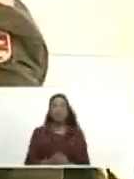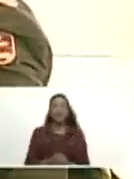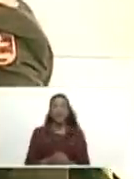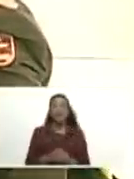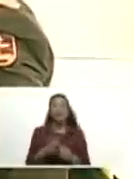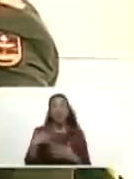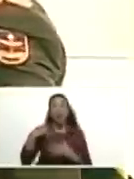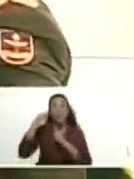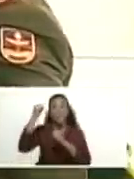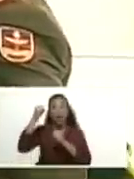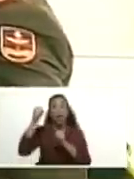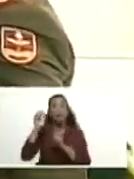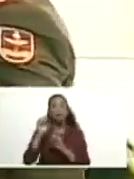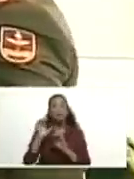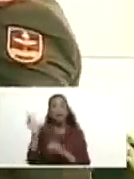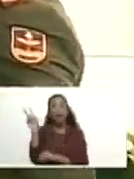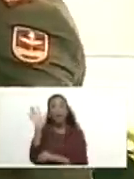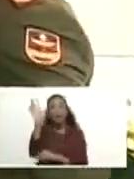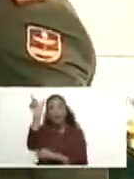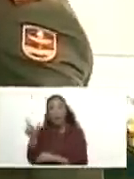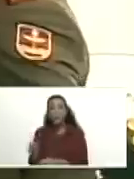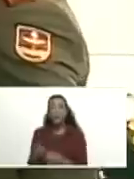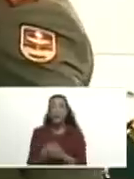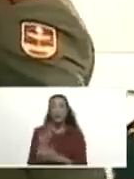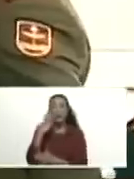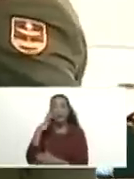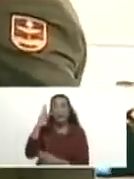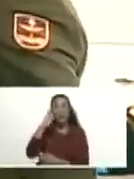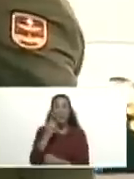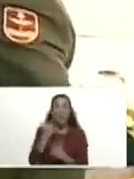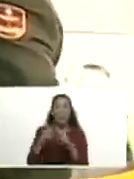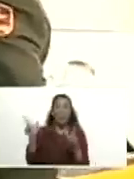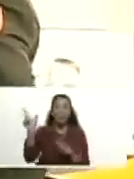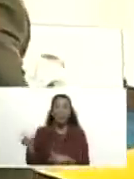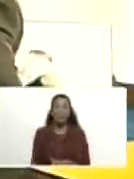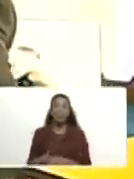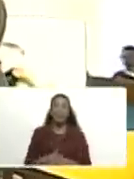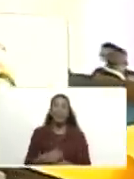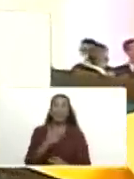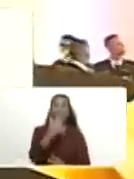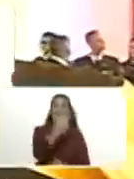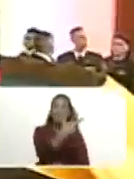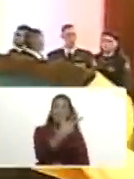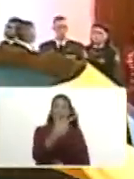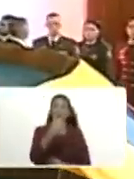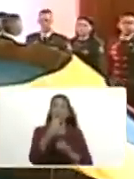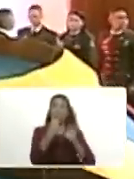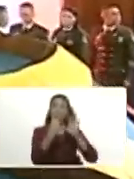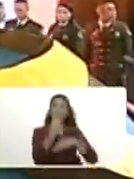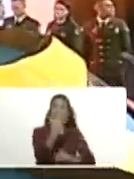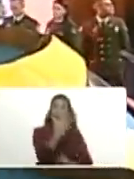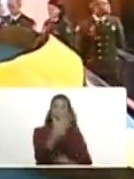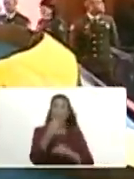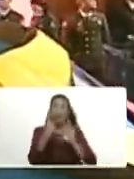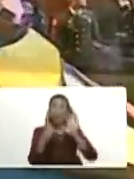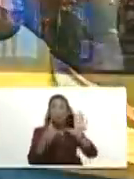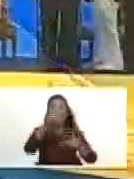la patria de Bolívar. En esta oportunidad ascienden del ejército bolivariano 356 hombres y